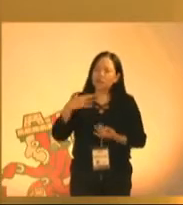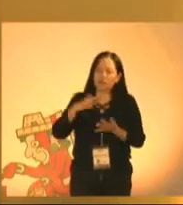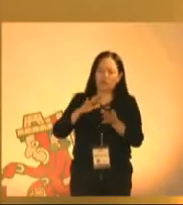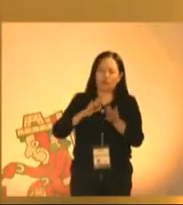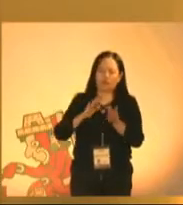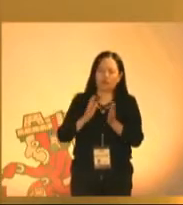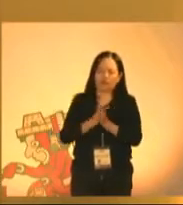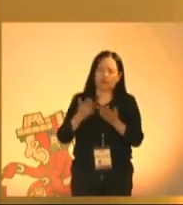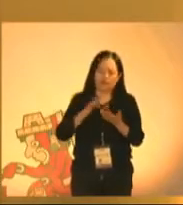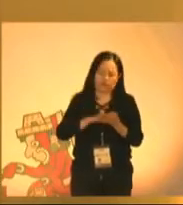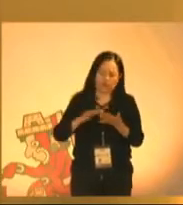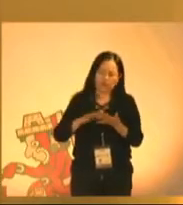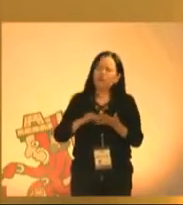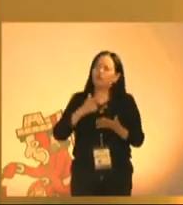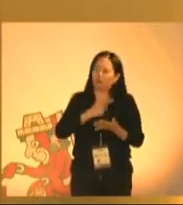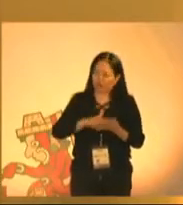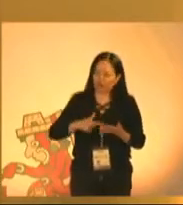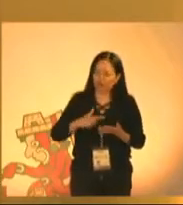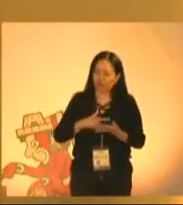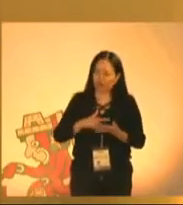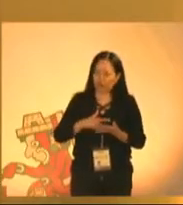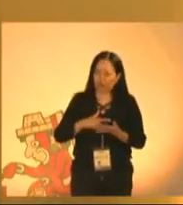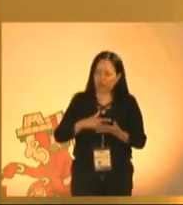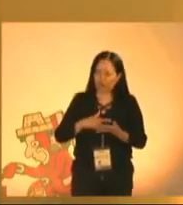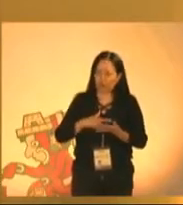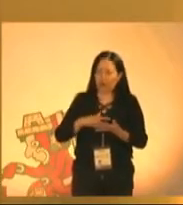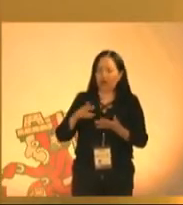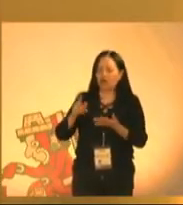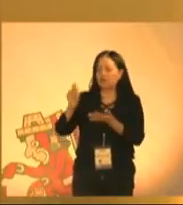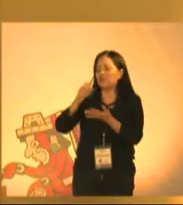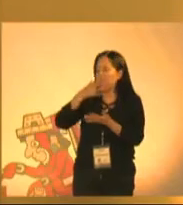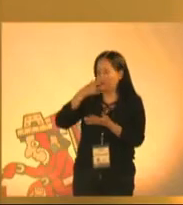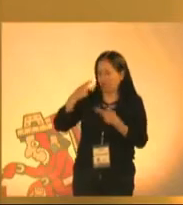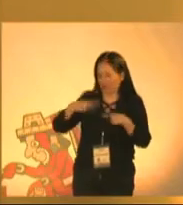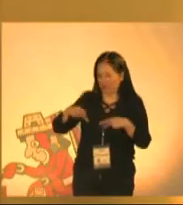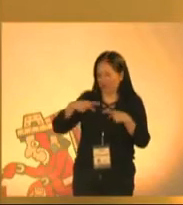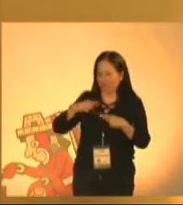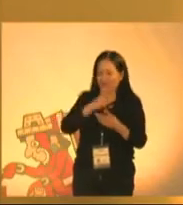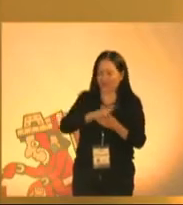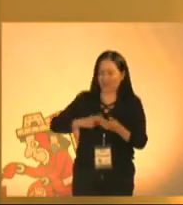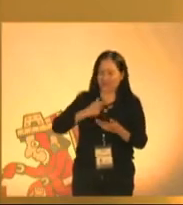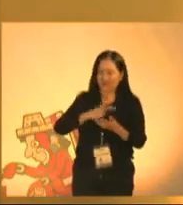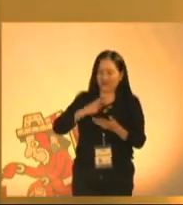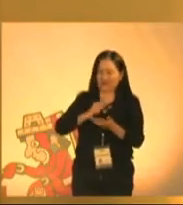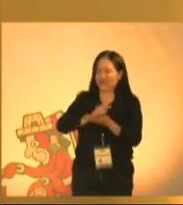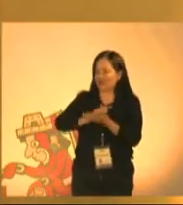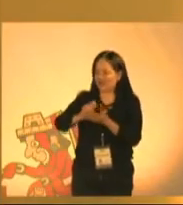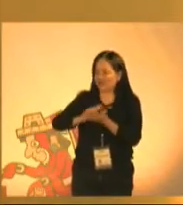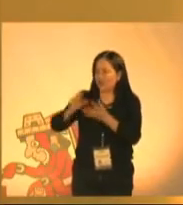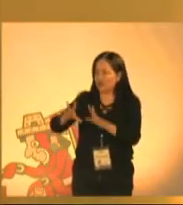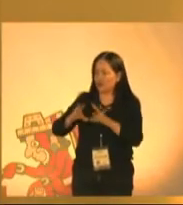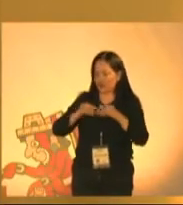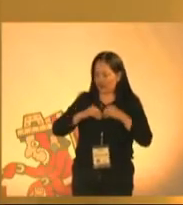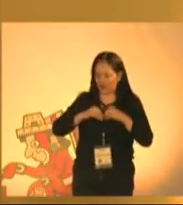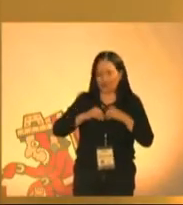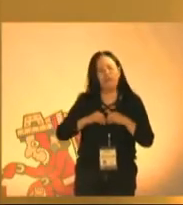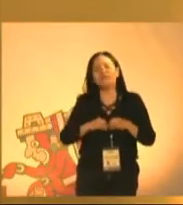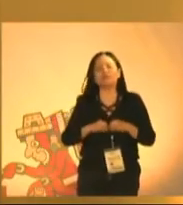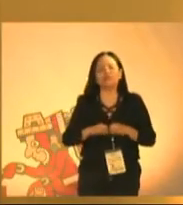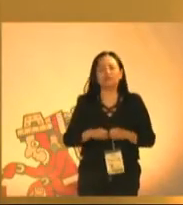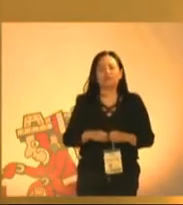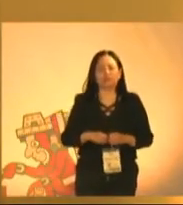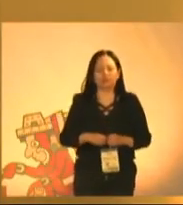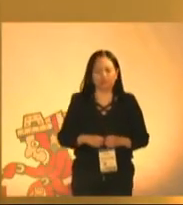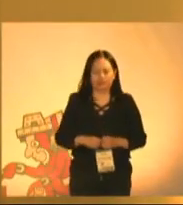a sus a sus escritores y lo van a adoptar muy rápido la brigada público gratuitamente